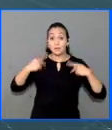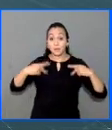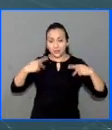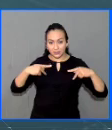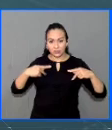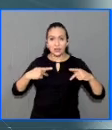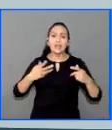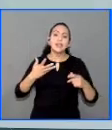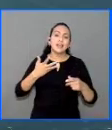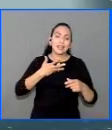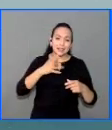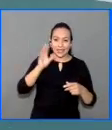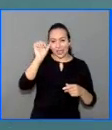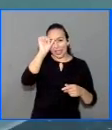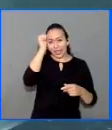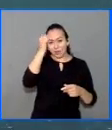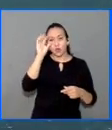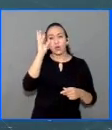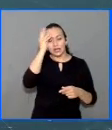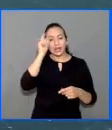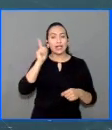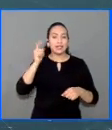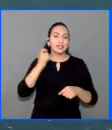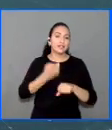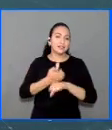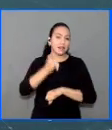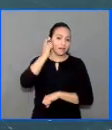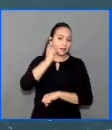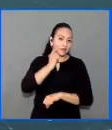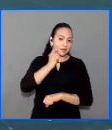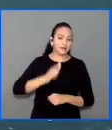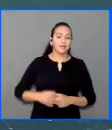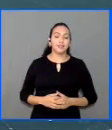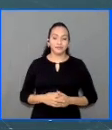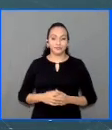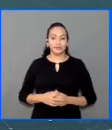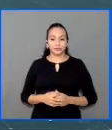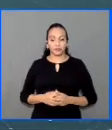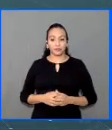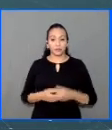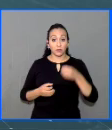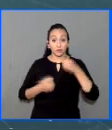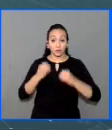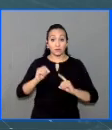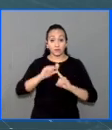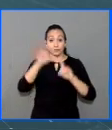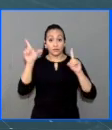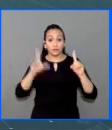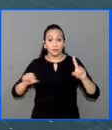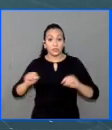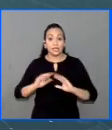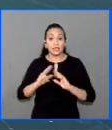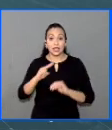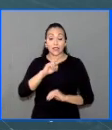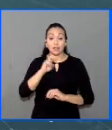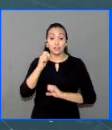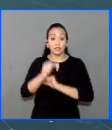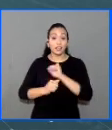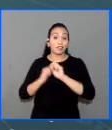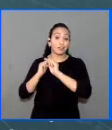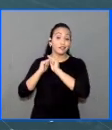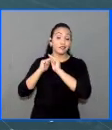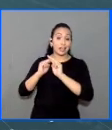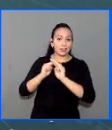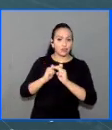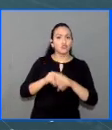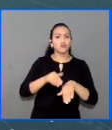autista en Guerrero. La Suprema Corte cumplió 200 años haciendo valer la Constitución